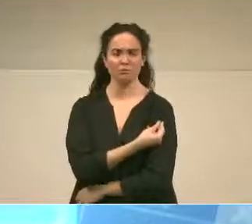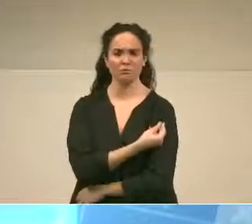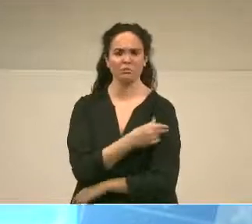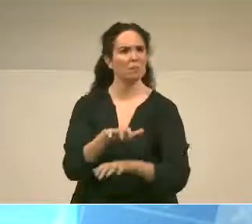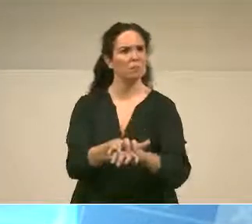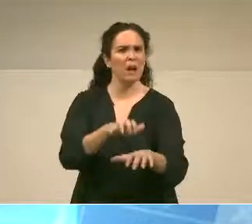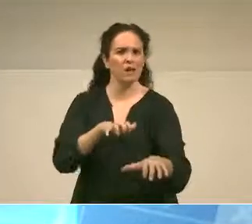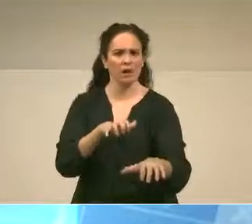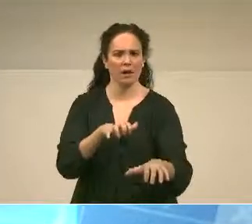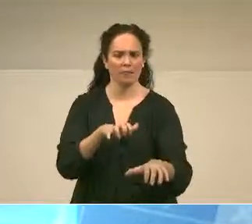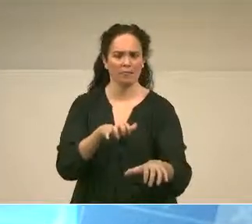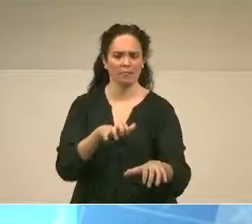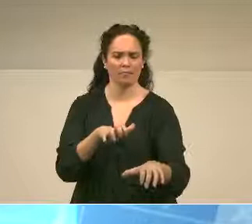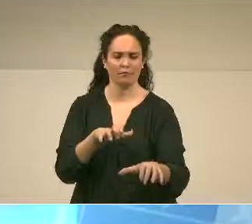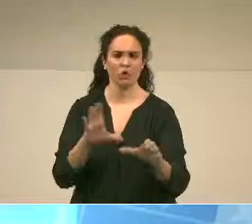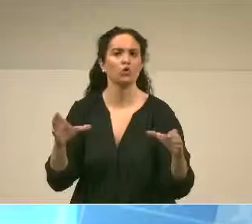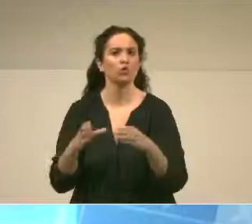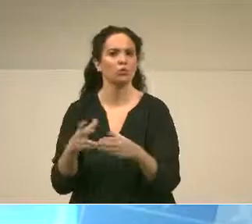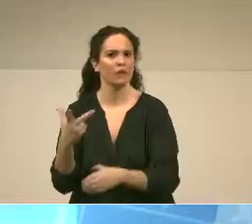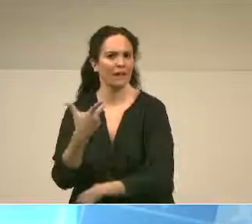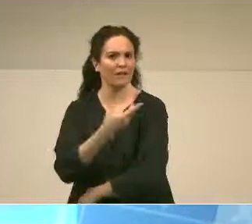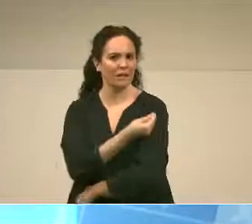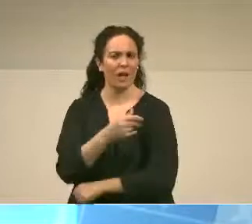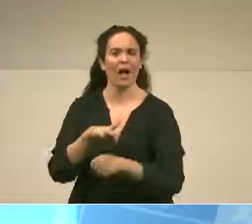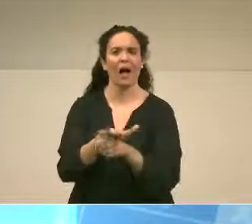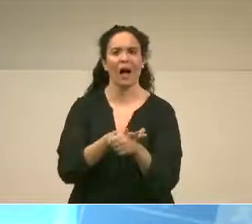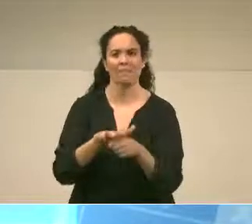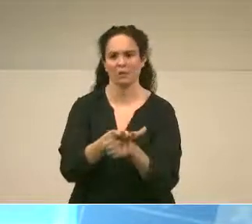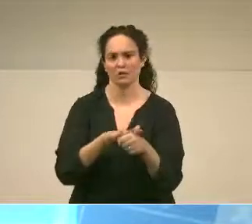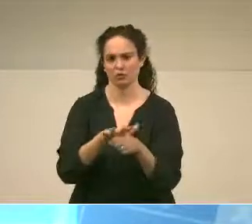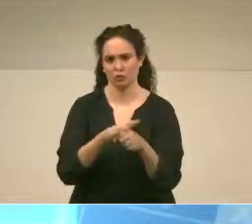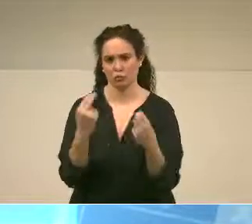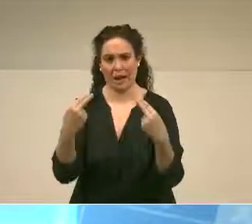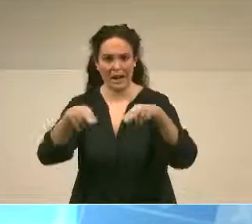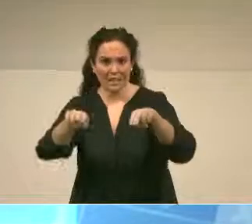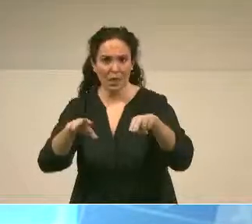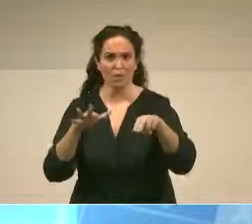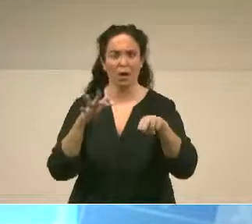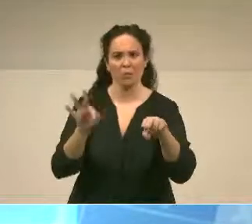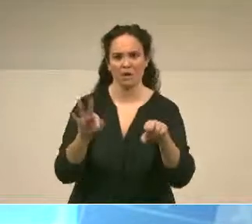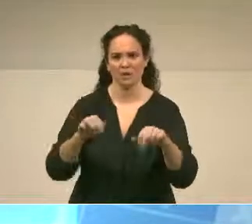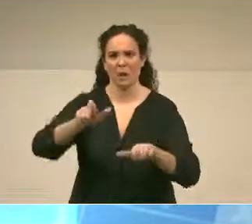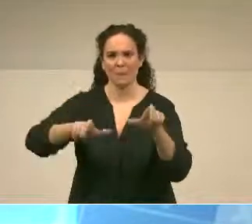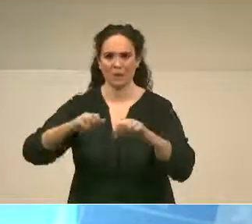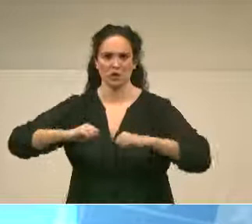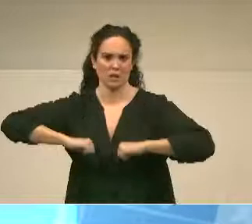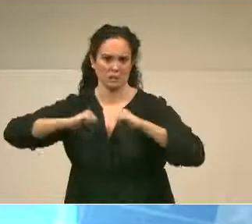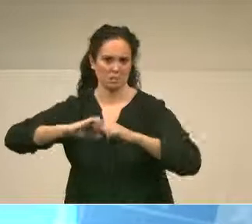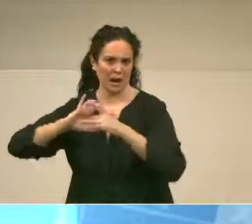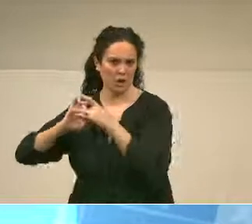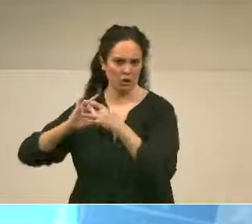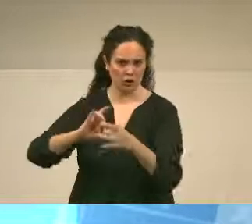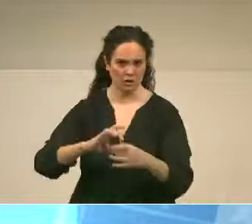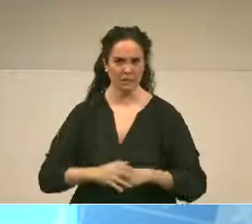los grupos de vacunación en el ámbito residencial y de personas mayores, como ustedes bien saben, sobre